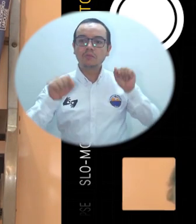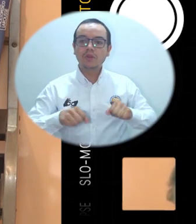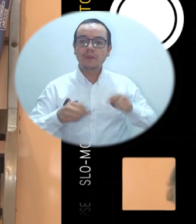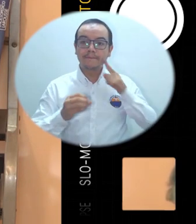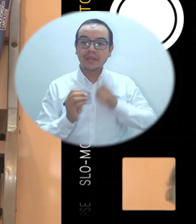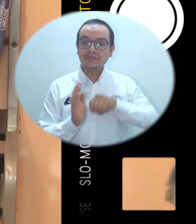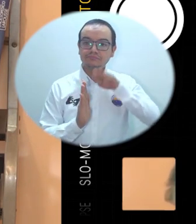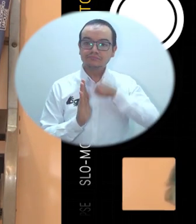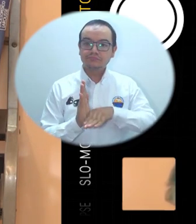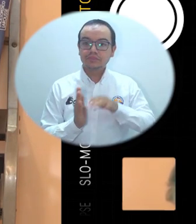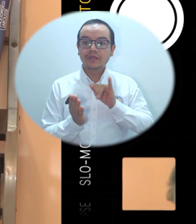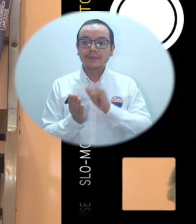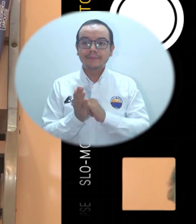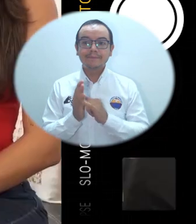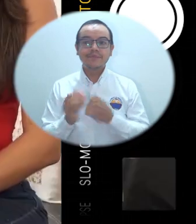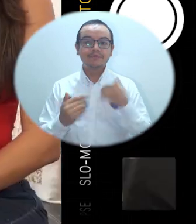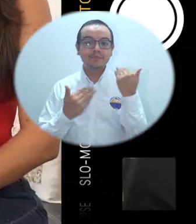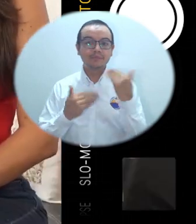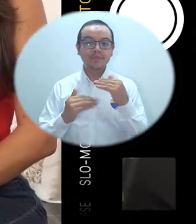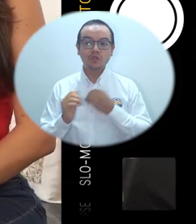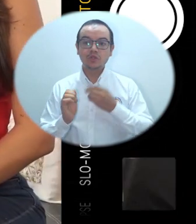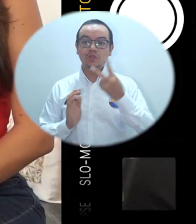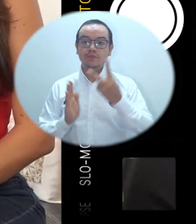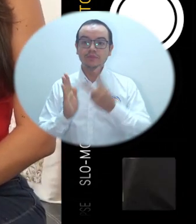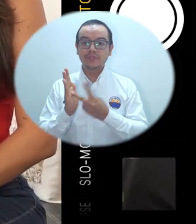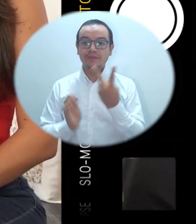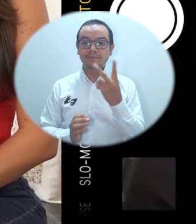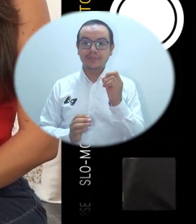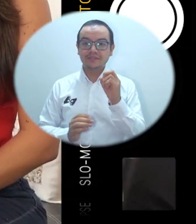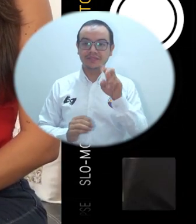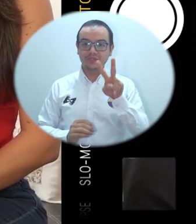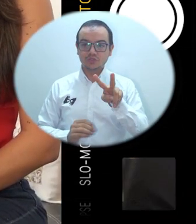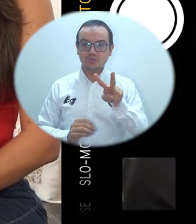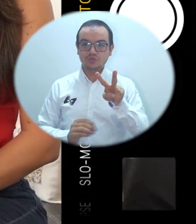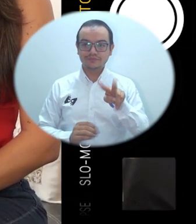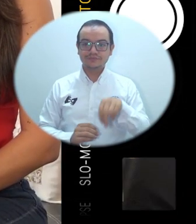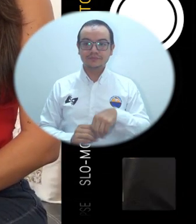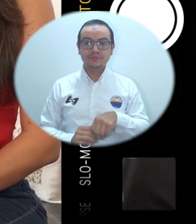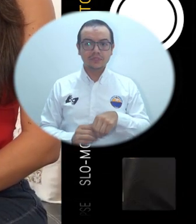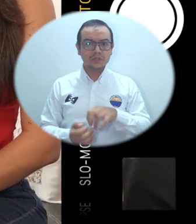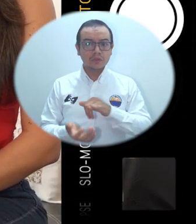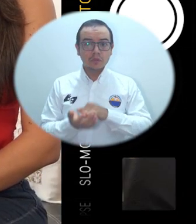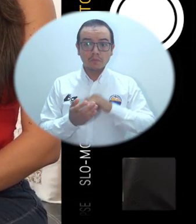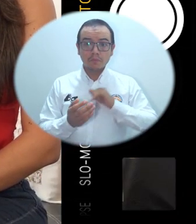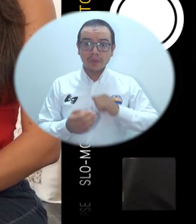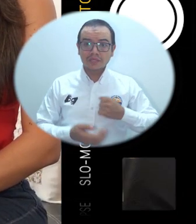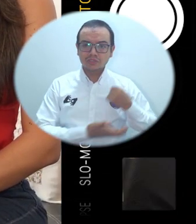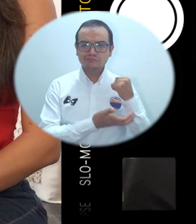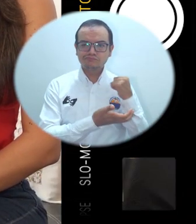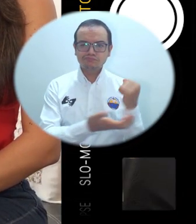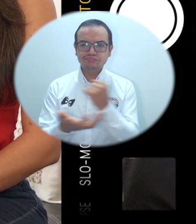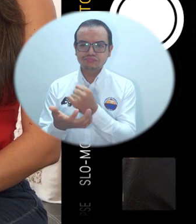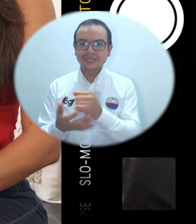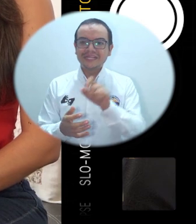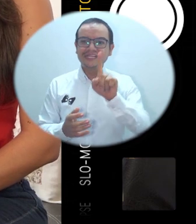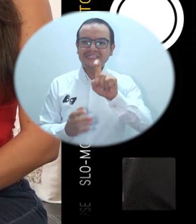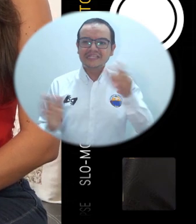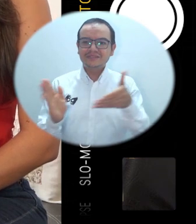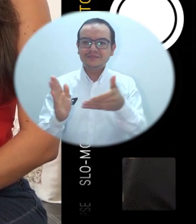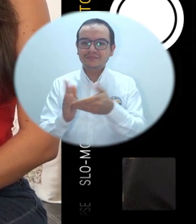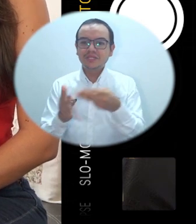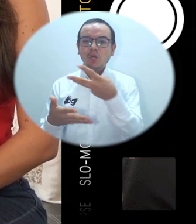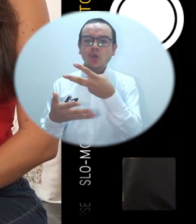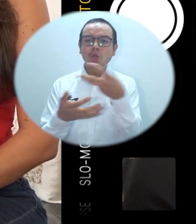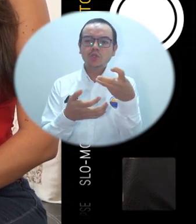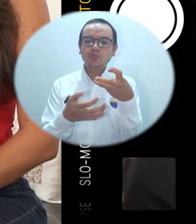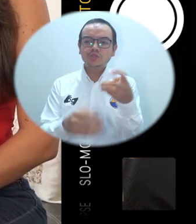en el periodo 2022. La alma mater dio el primer paso y destinó más de 6.800 millones de pesos para beneficio